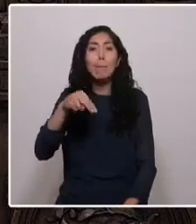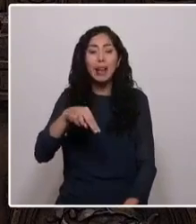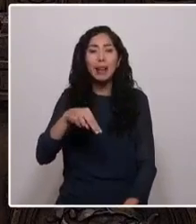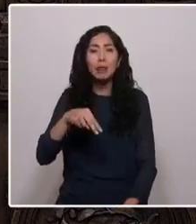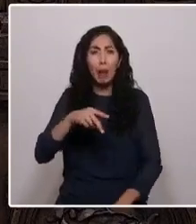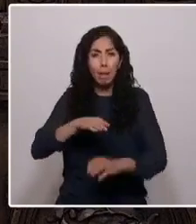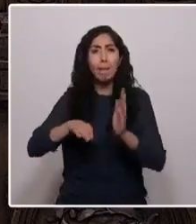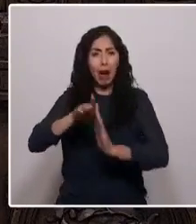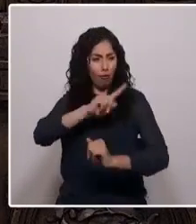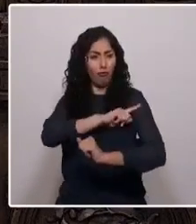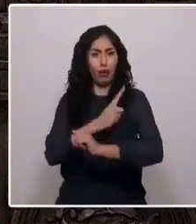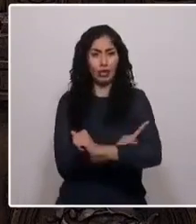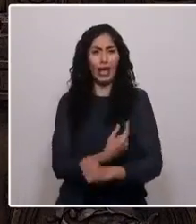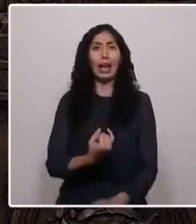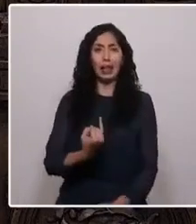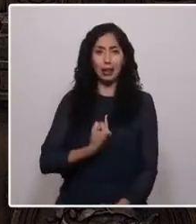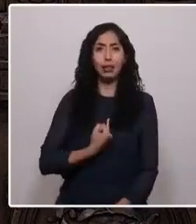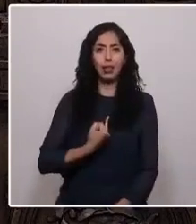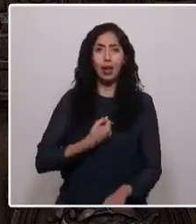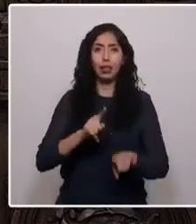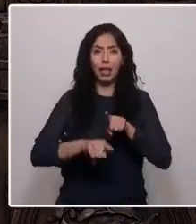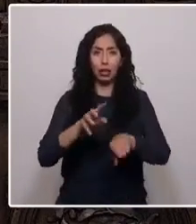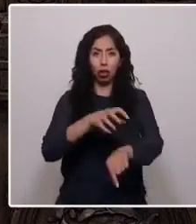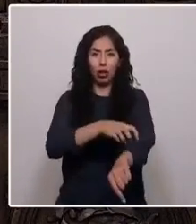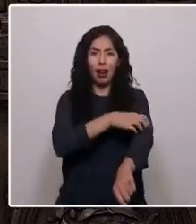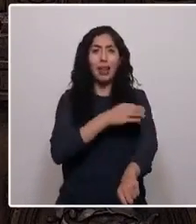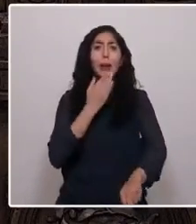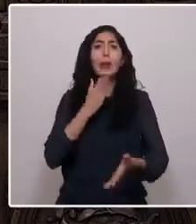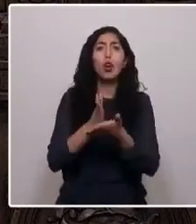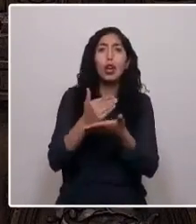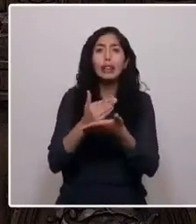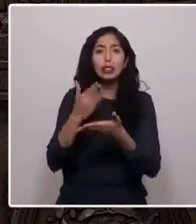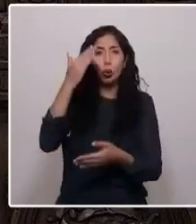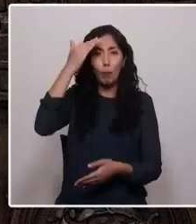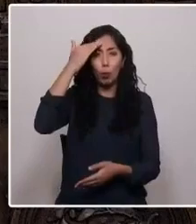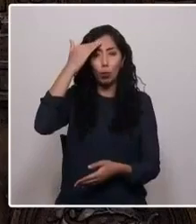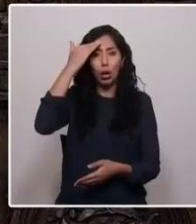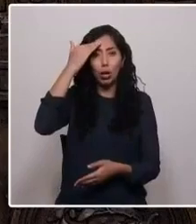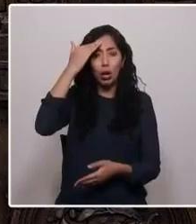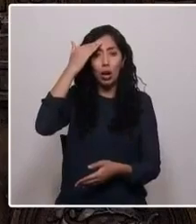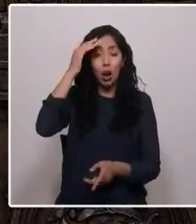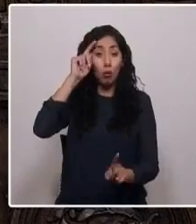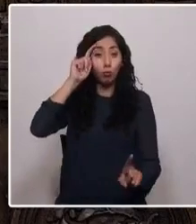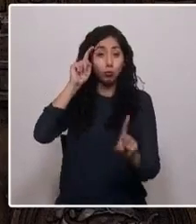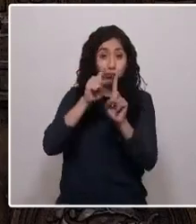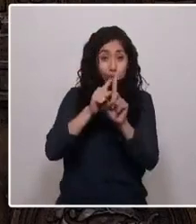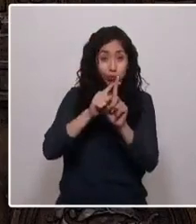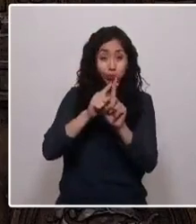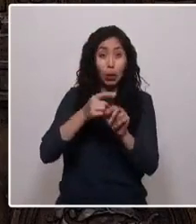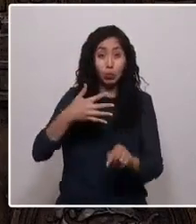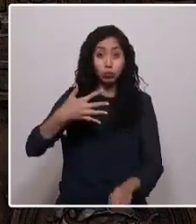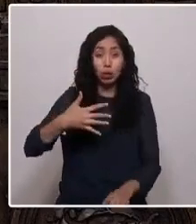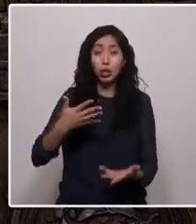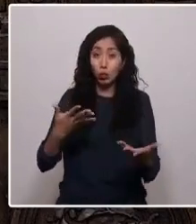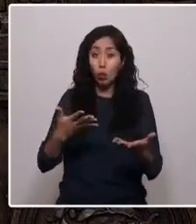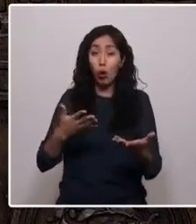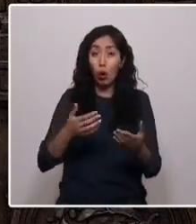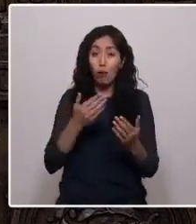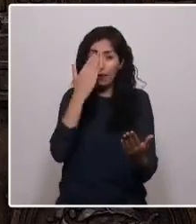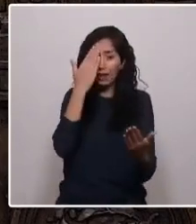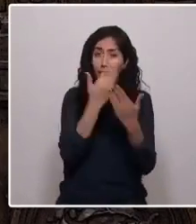y con ello la organización popular siendo herramientas fundamentales para enfrentar las problemáticas locales